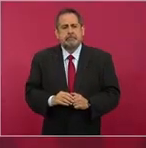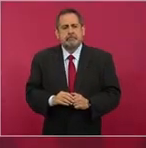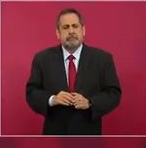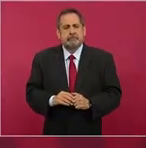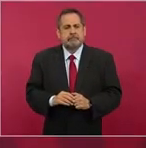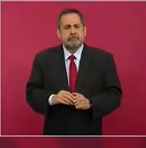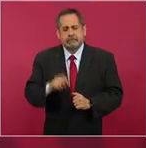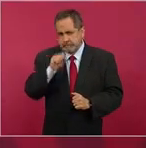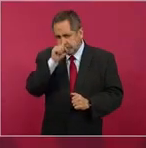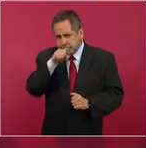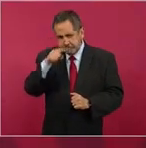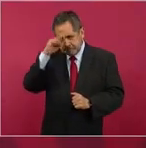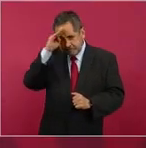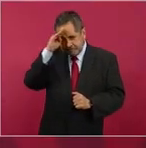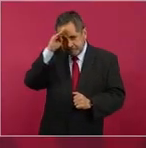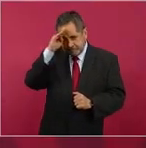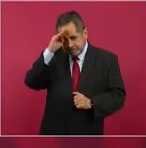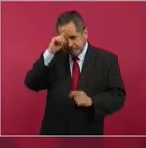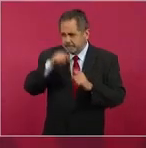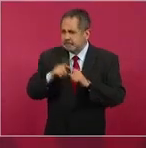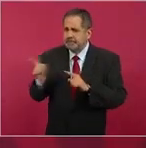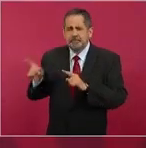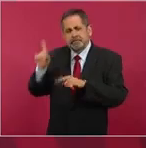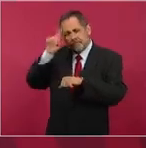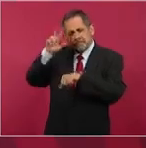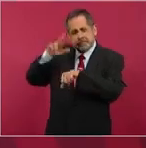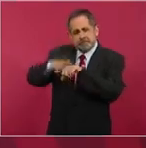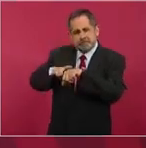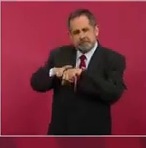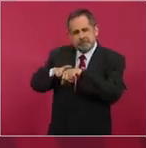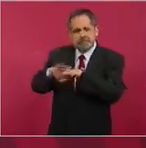se decidió también lo de la consejería jurídica para